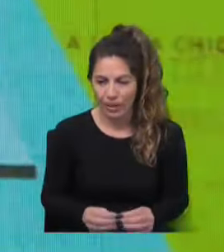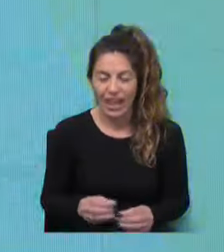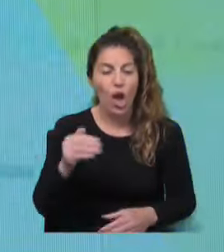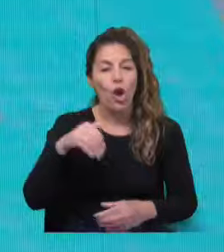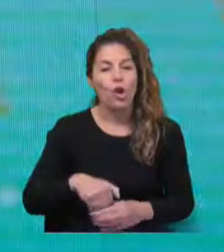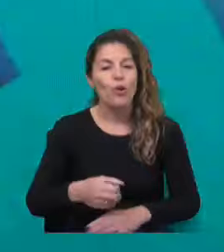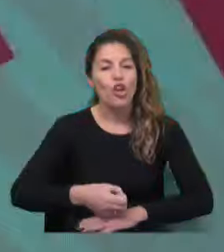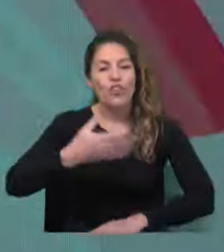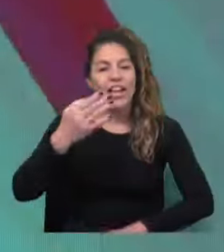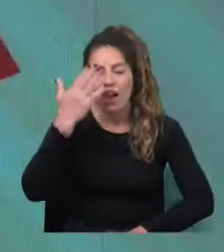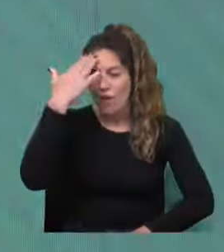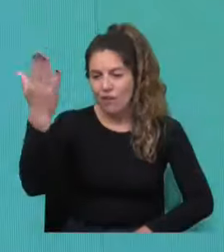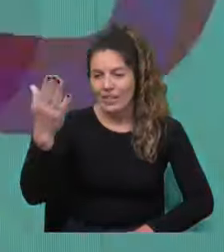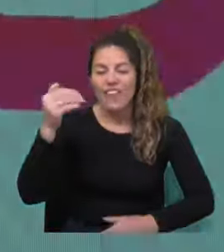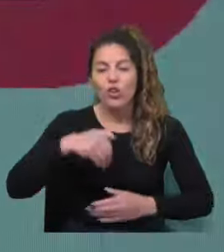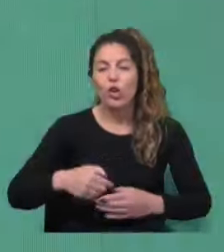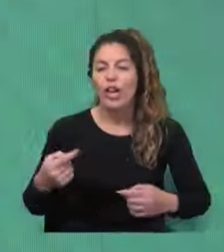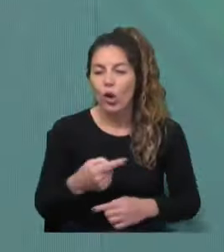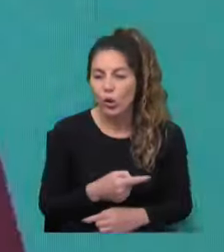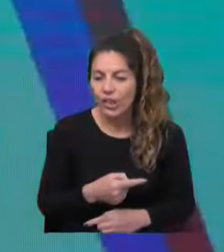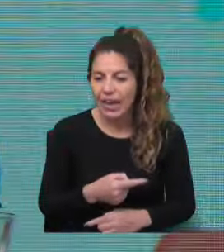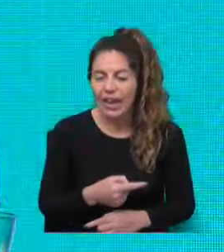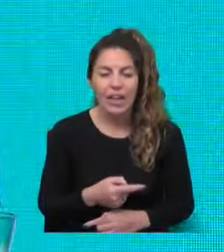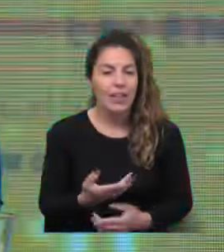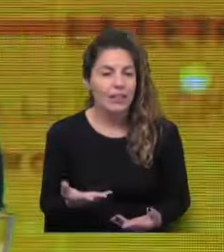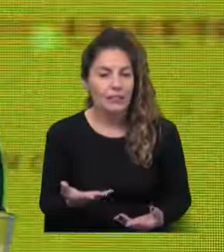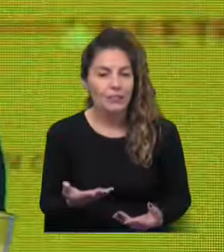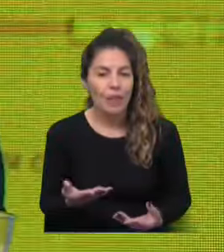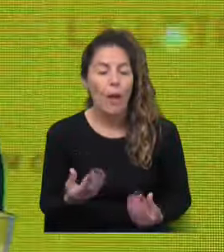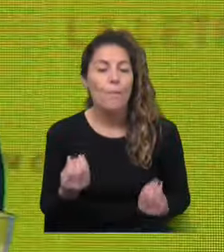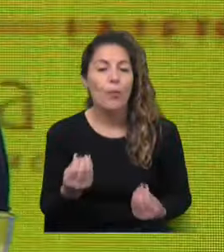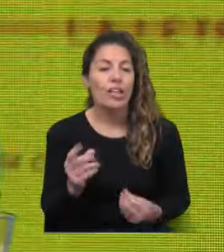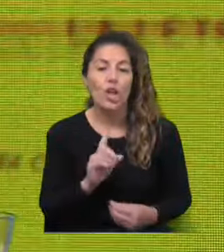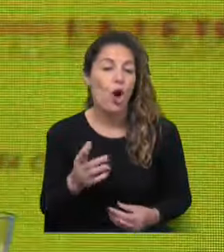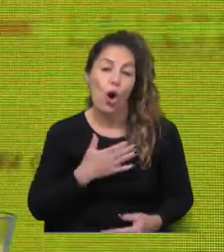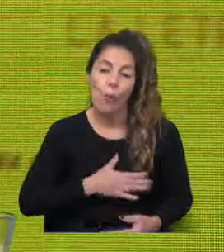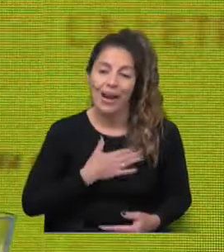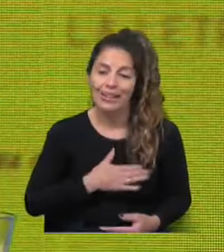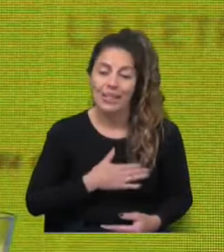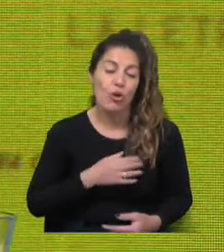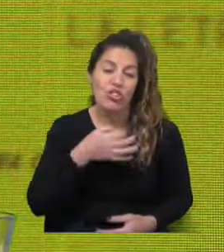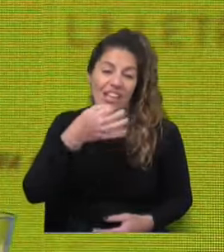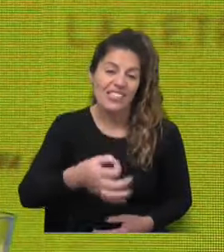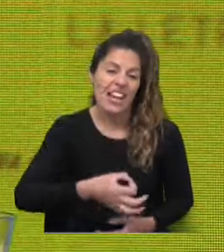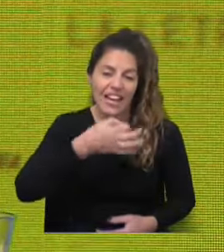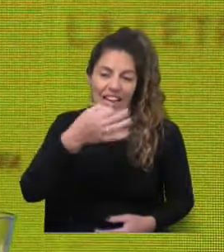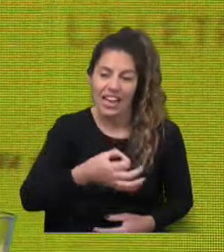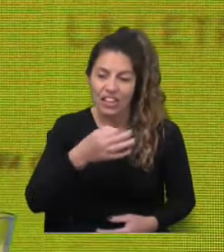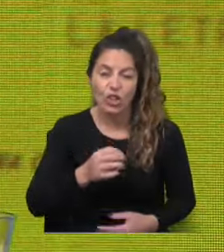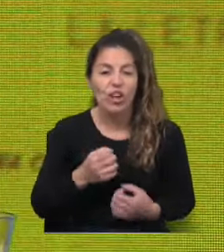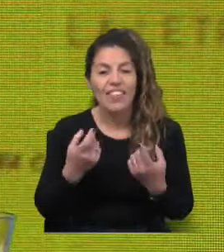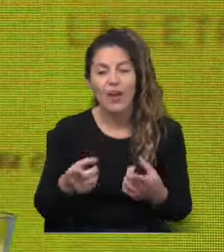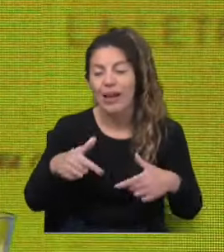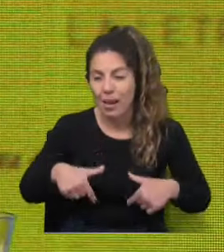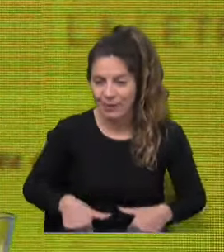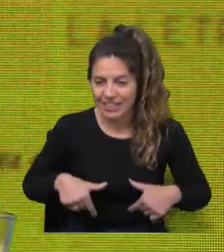votos del oficialismo, el Frente Amplio votó en contra en el Parlamento? Y bueno, porque obviamente no compartimos ese relato que daba la